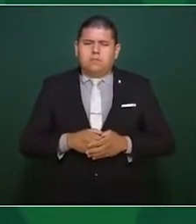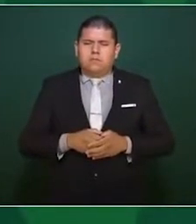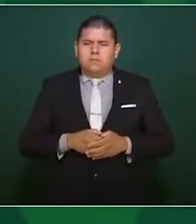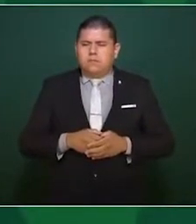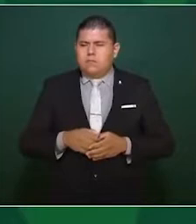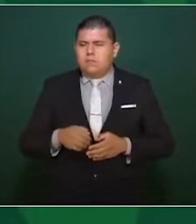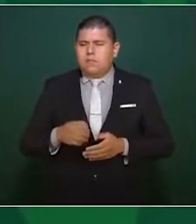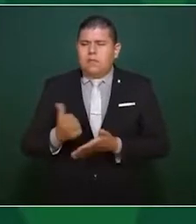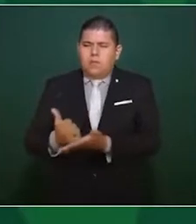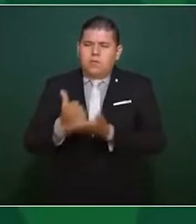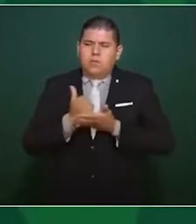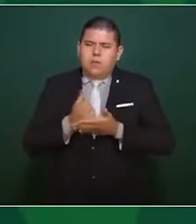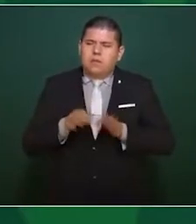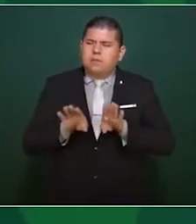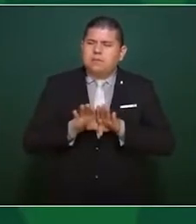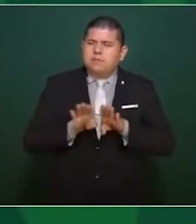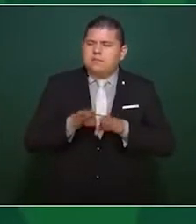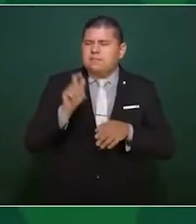ayudan,